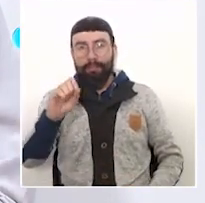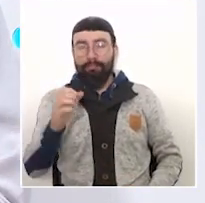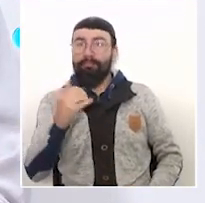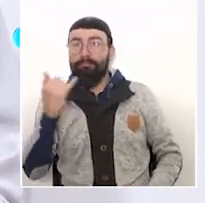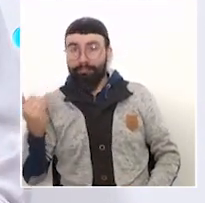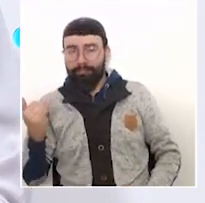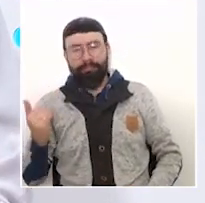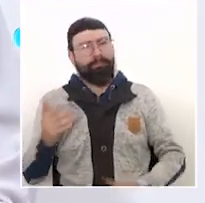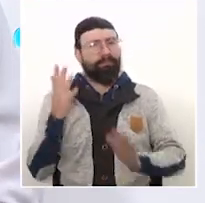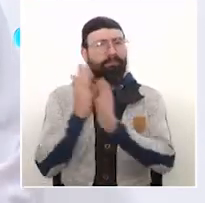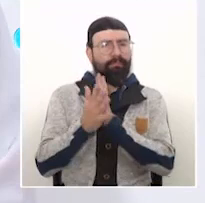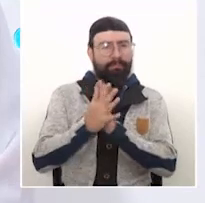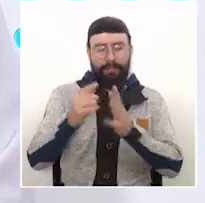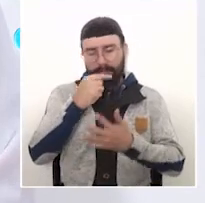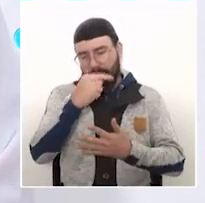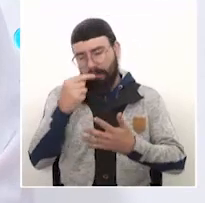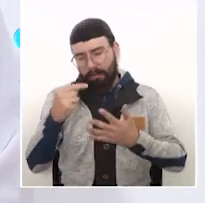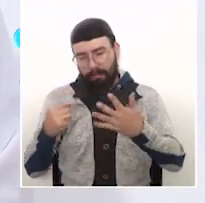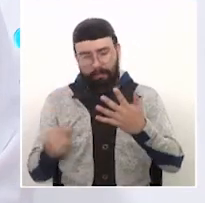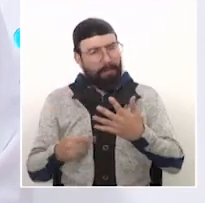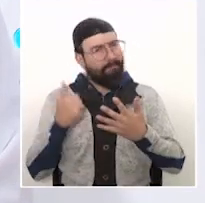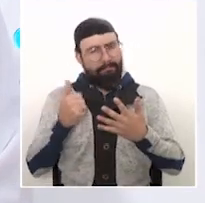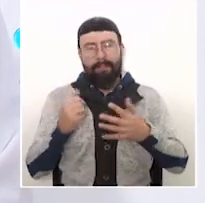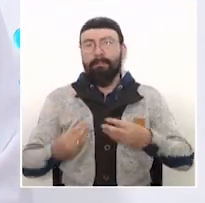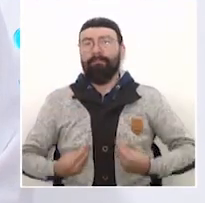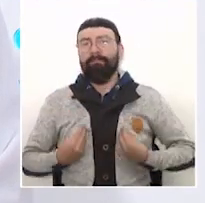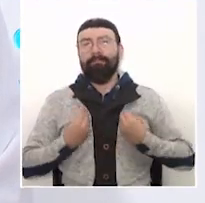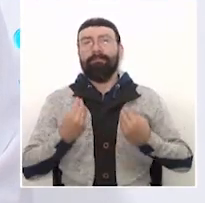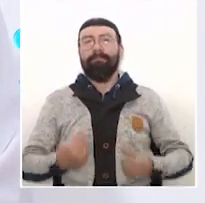hablando de los 5 pilares para el buen vivir.